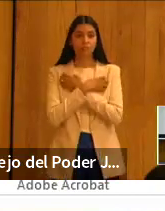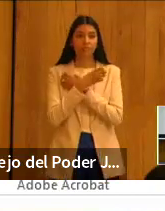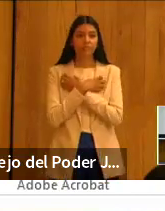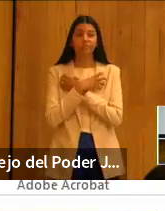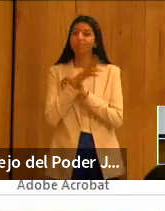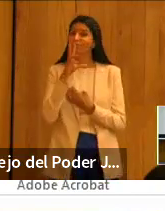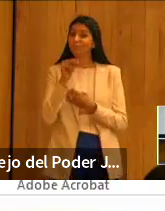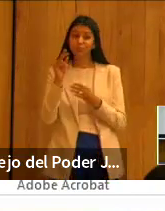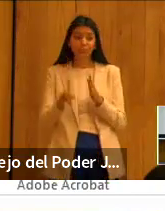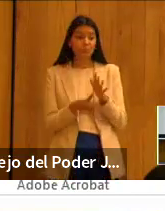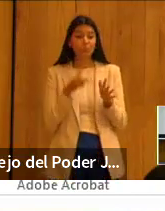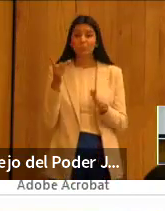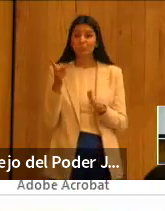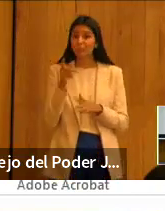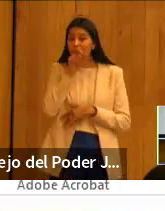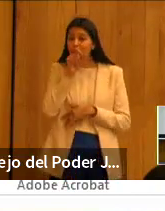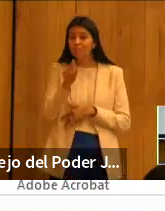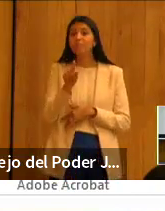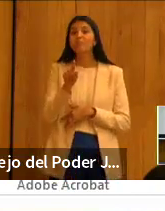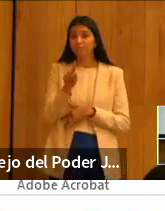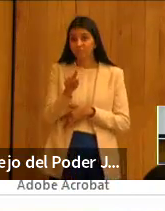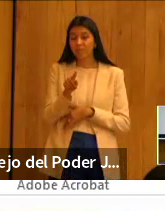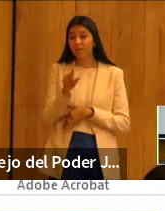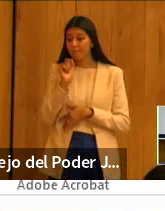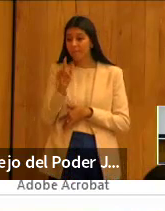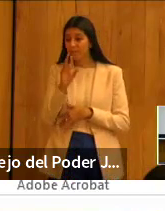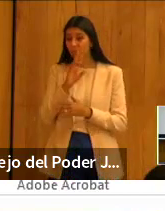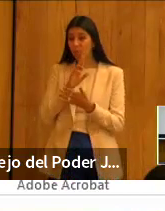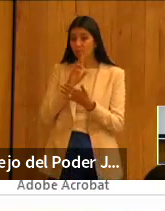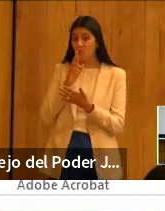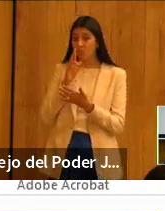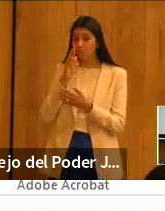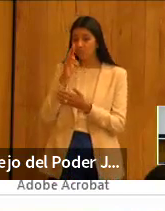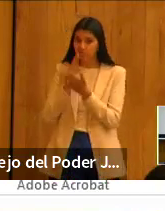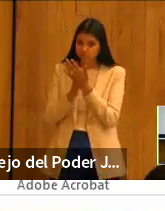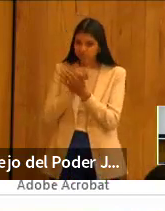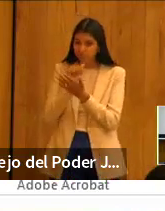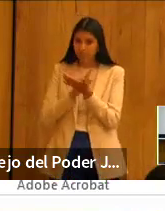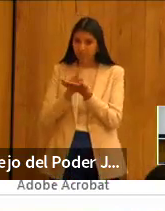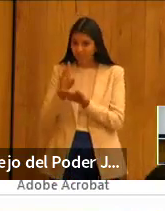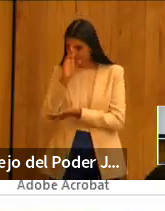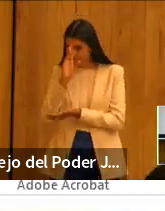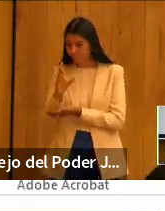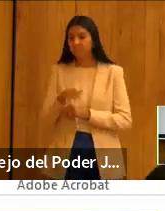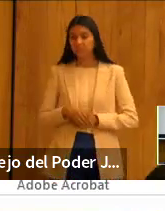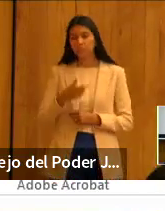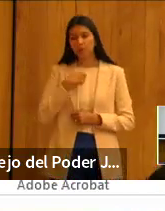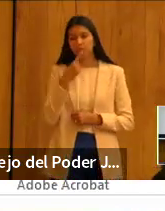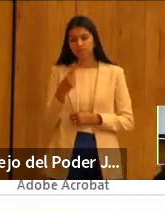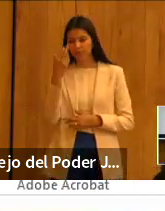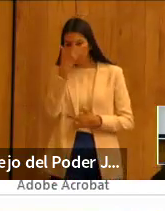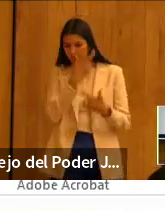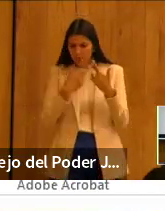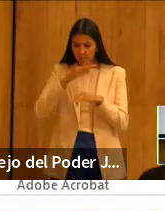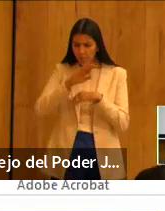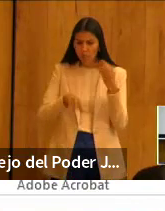no se vuelva a vulnerar este tipo de derechos. Les decía yo, bueno, analizamos todas las pruebas. Ustedes saben